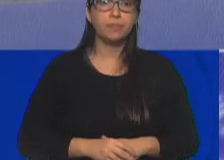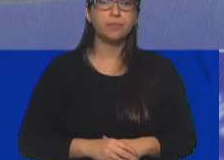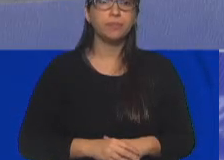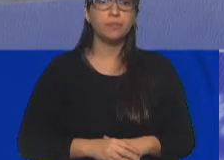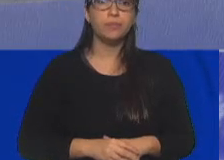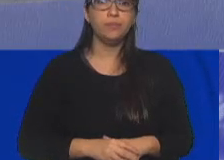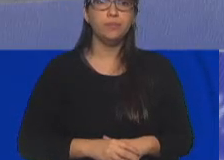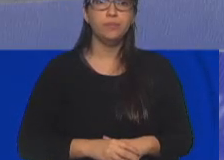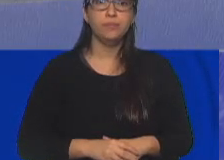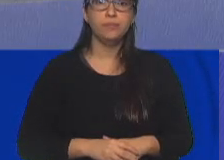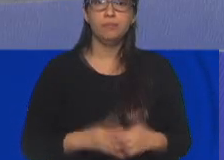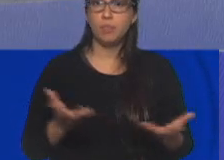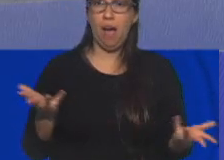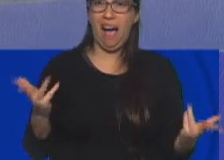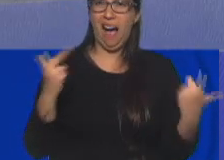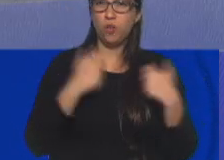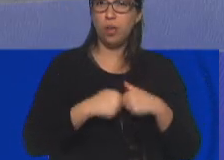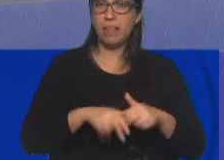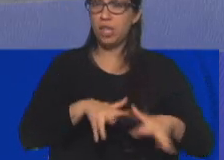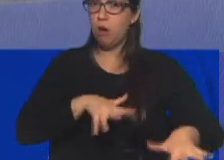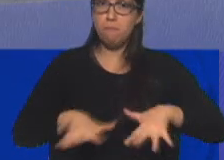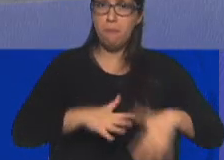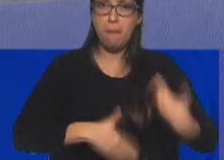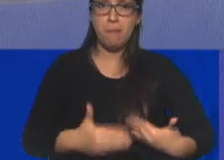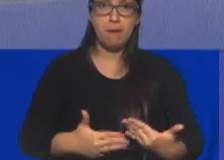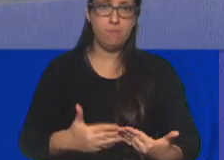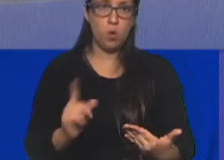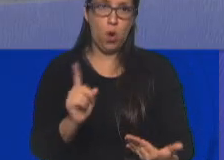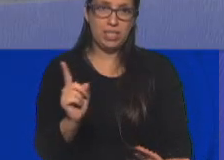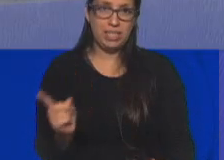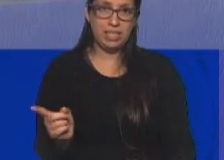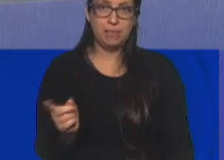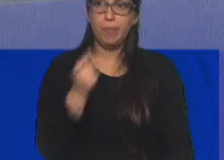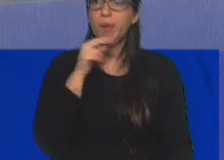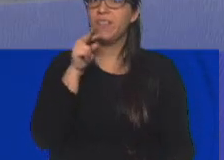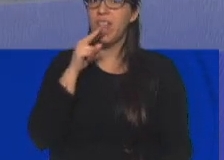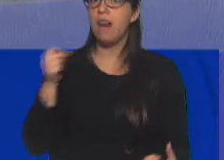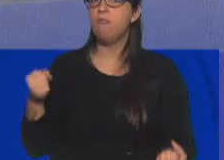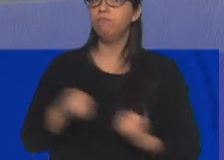la puesta en práctica no es inmediata. Desde ya, no es que se acuerda el viernes,